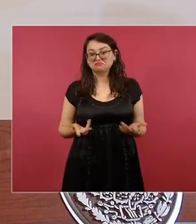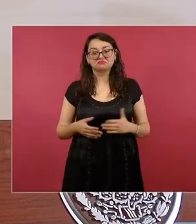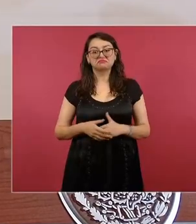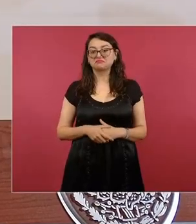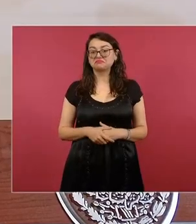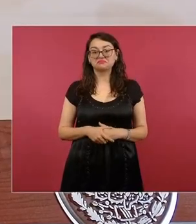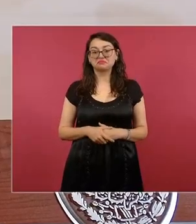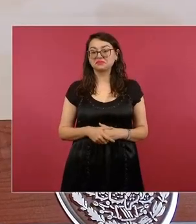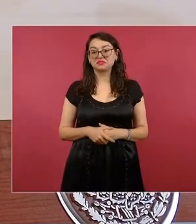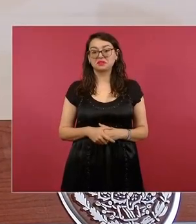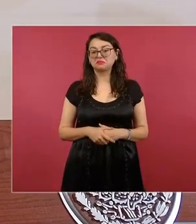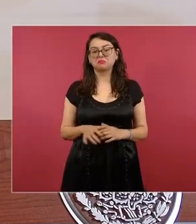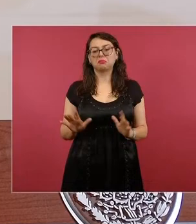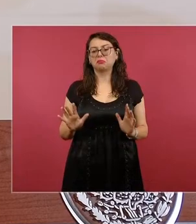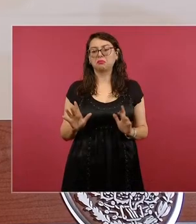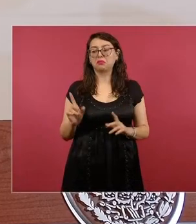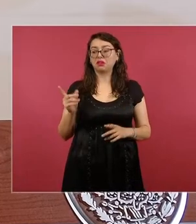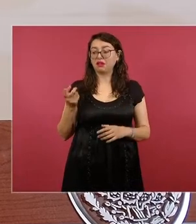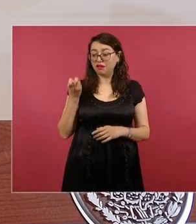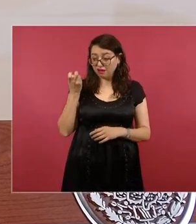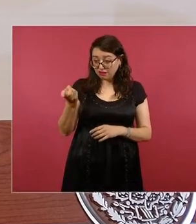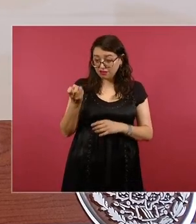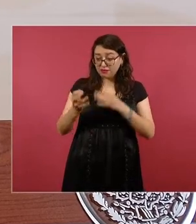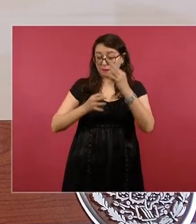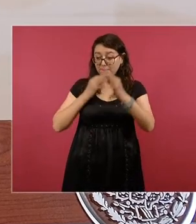hasta 15 días después?